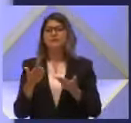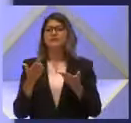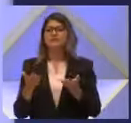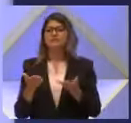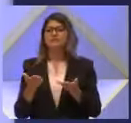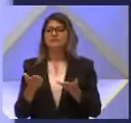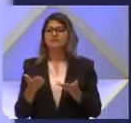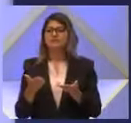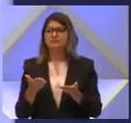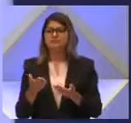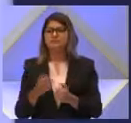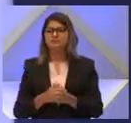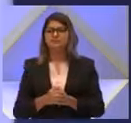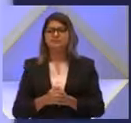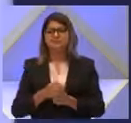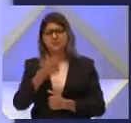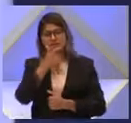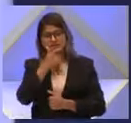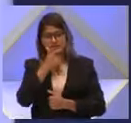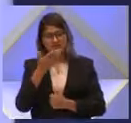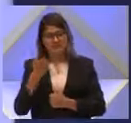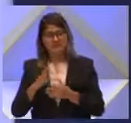enjoy orange